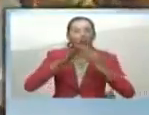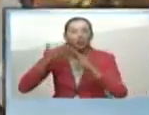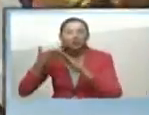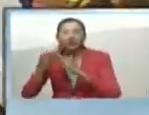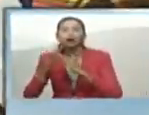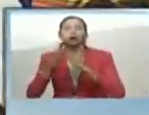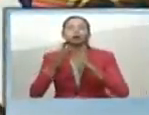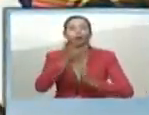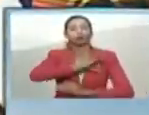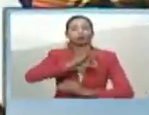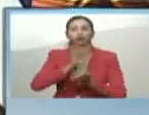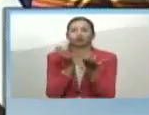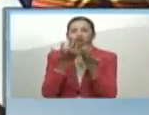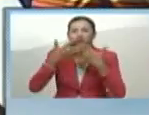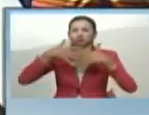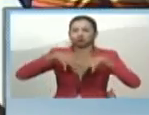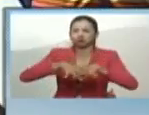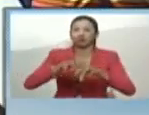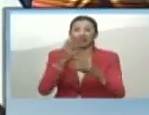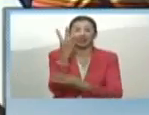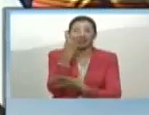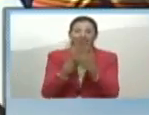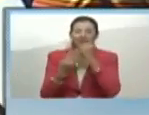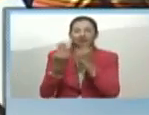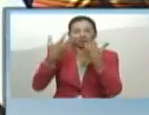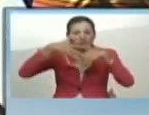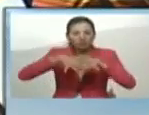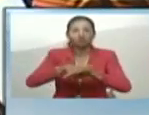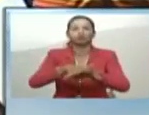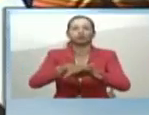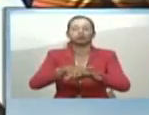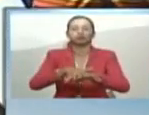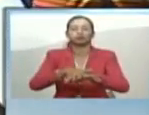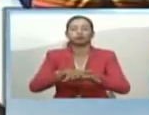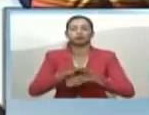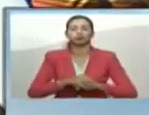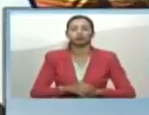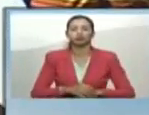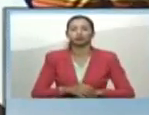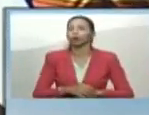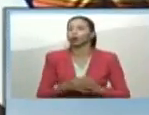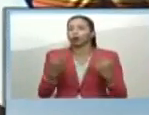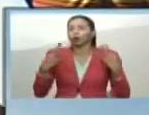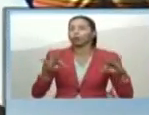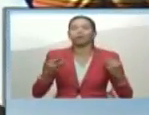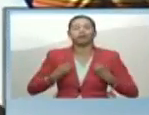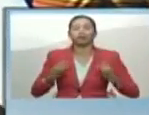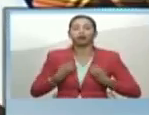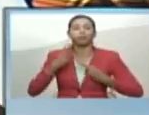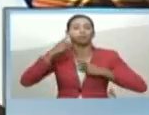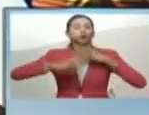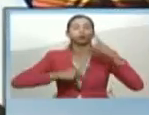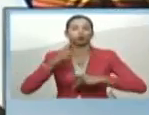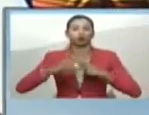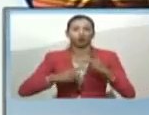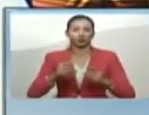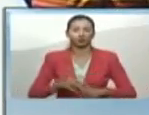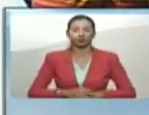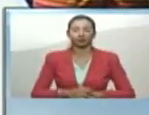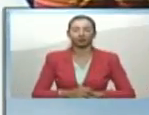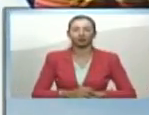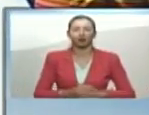a la sociedad como un todo para integrarnos Val la redundancia a la vida productiva del país pero